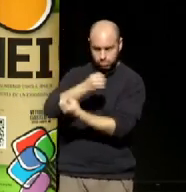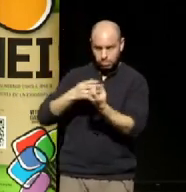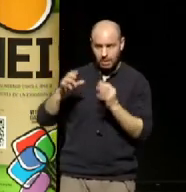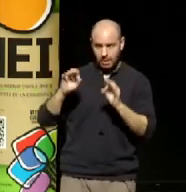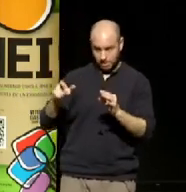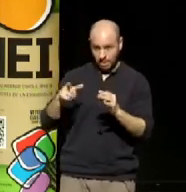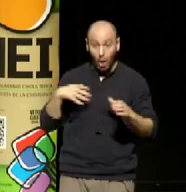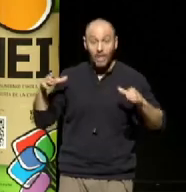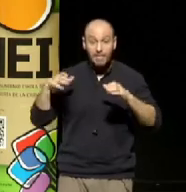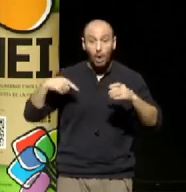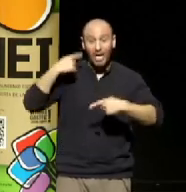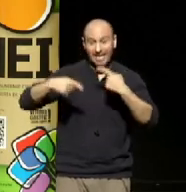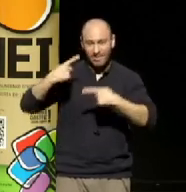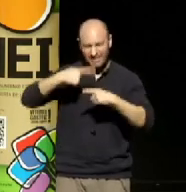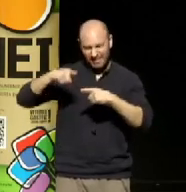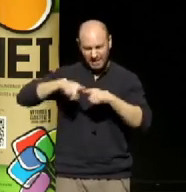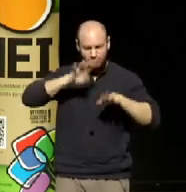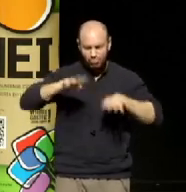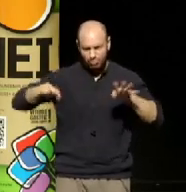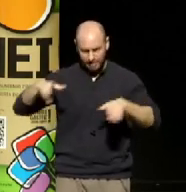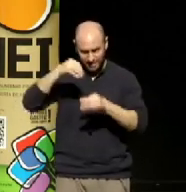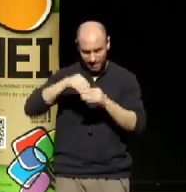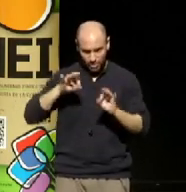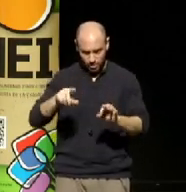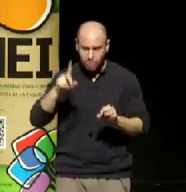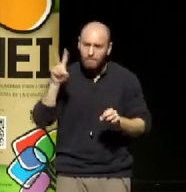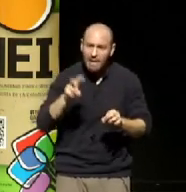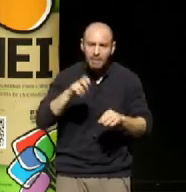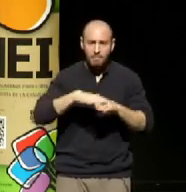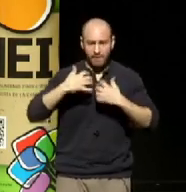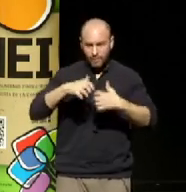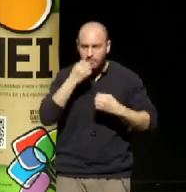intergeneracionales, que es lo que permite que la cosa funcione. Tú necesitas tener jóvenes con más